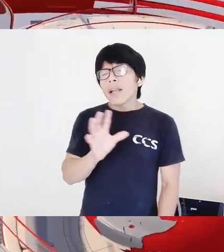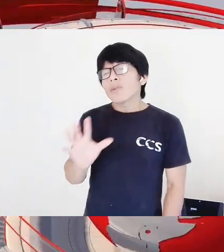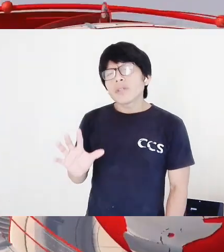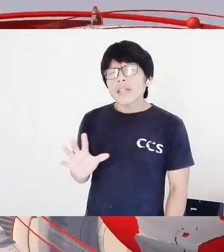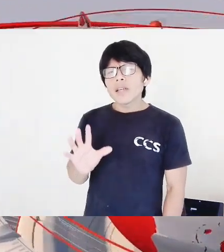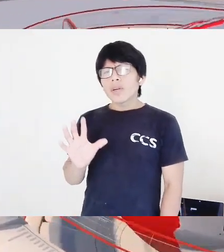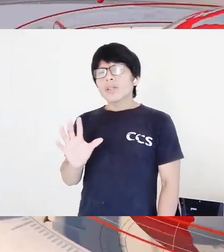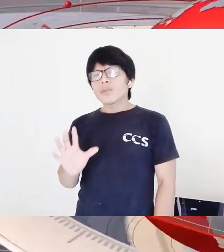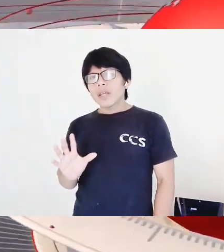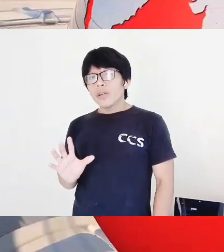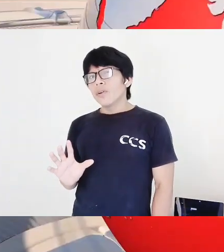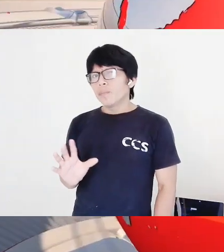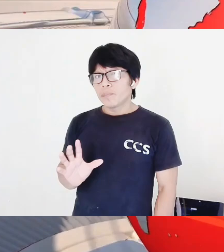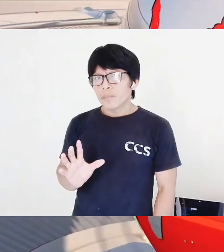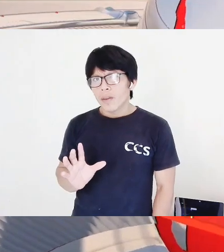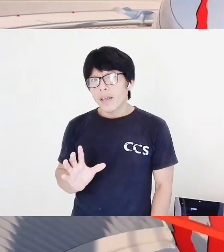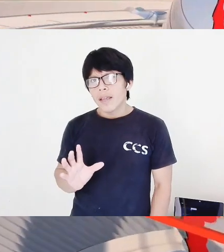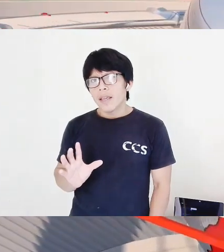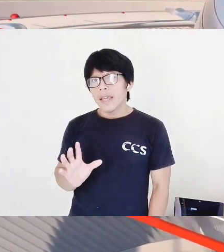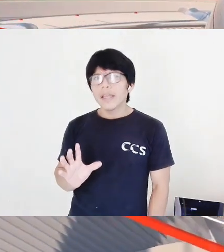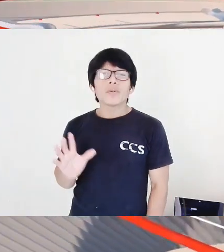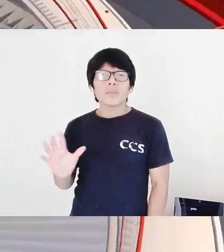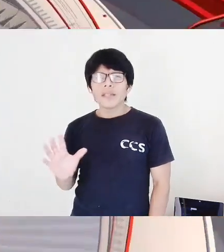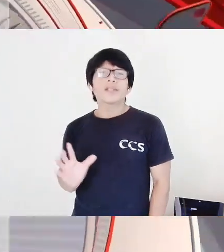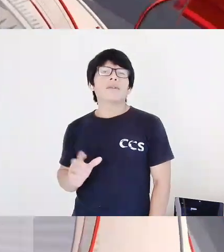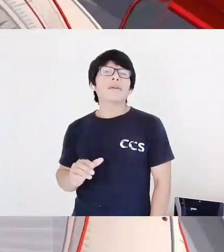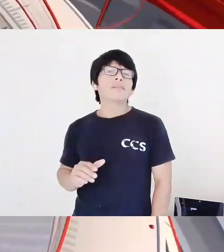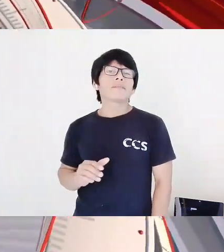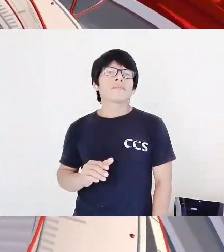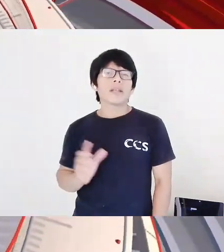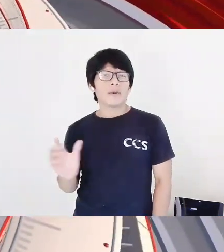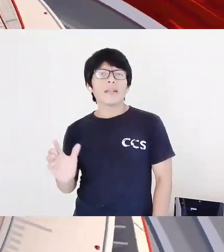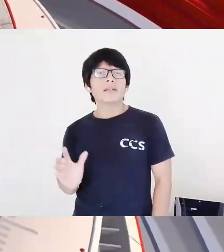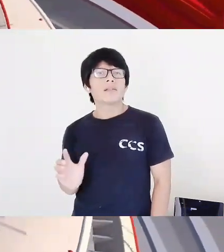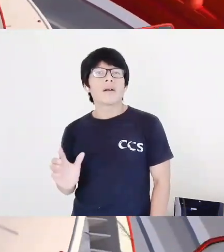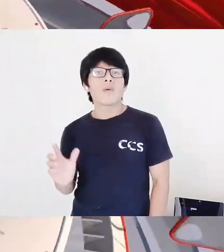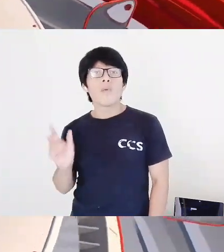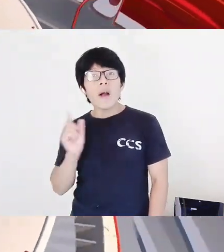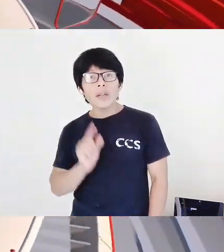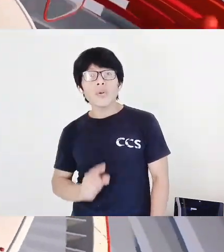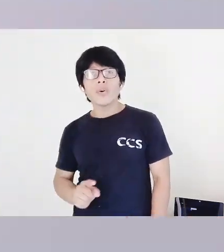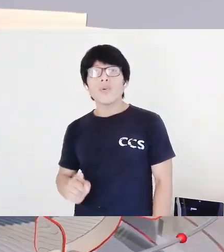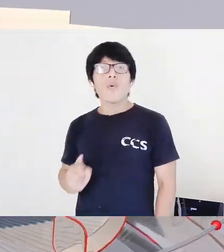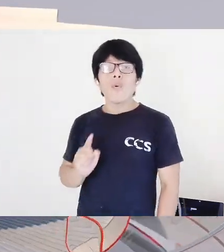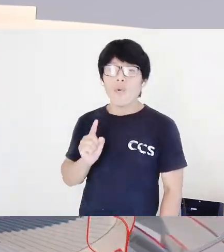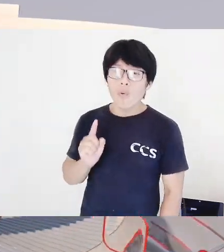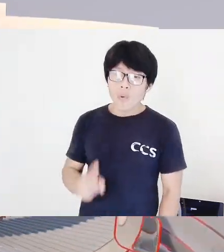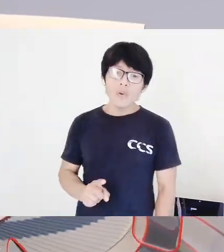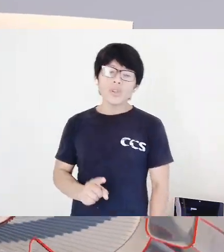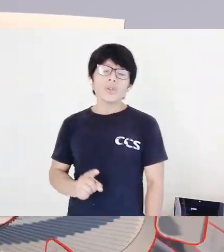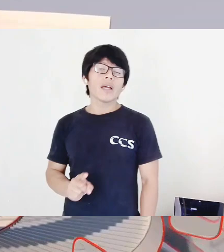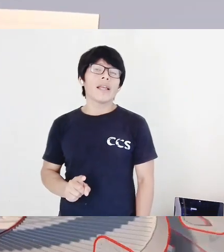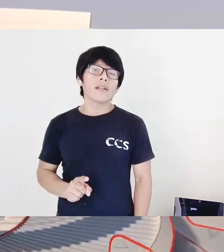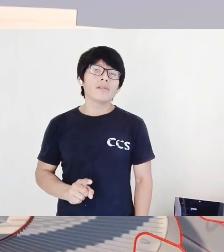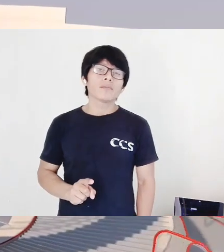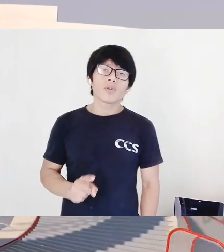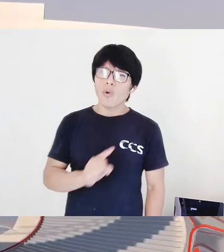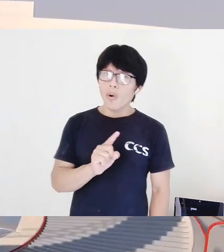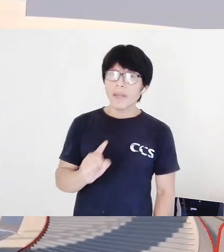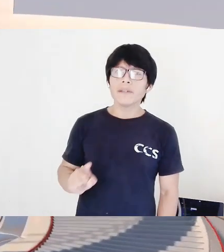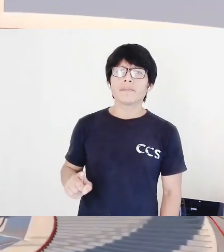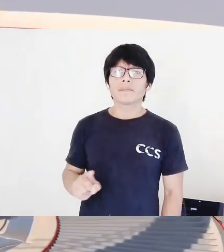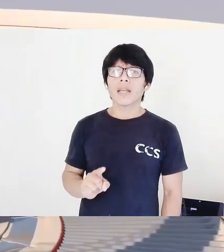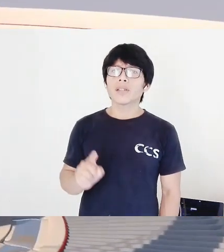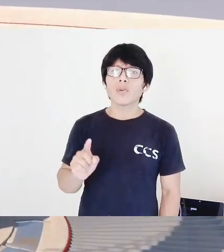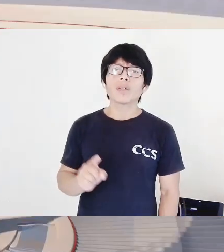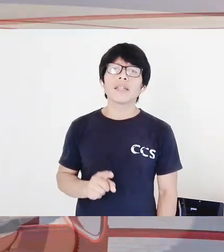¿Se acuerdan ustedes de lo que sucedió en 2019? ¿Se acuerdan? Cuando un ciudadano